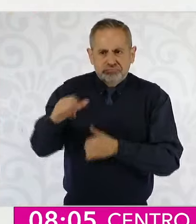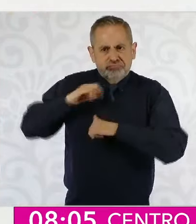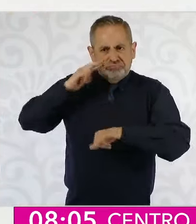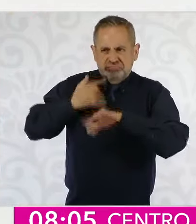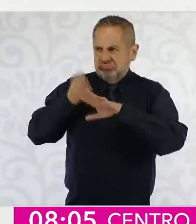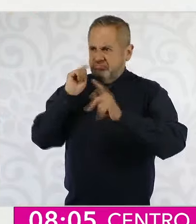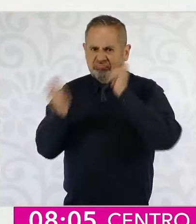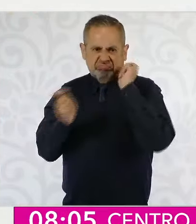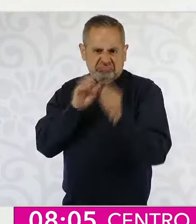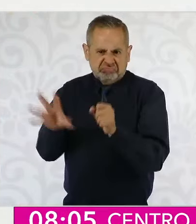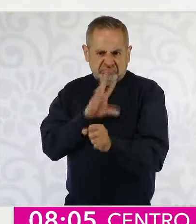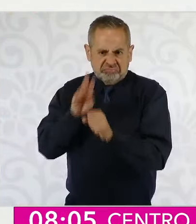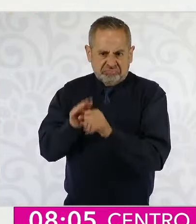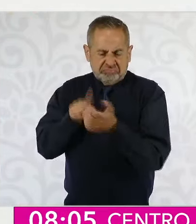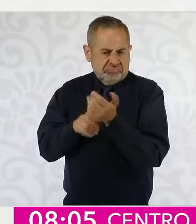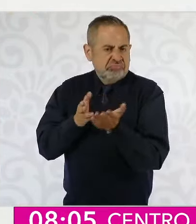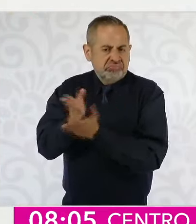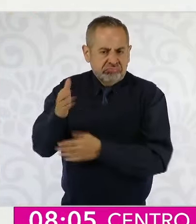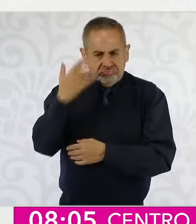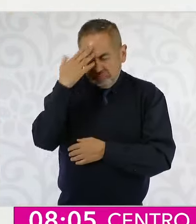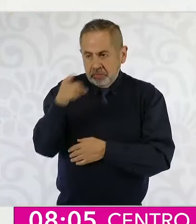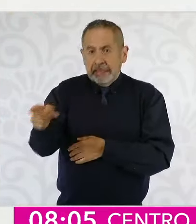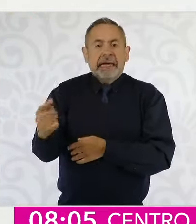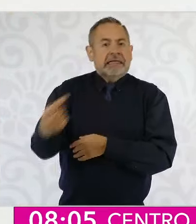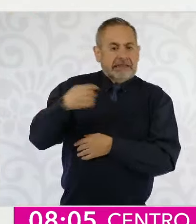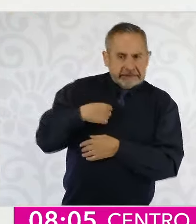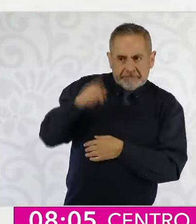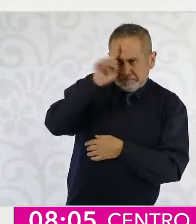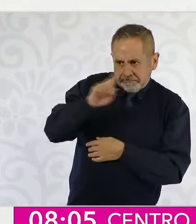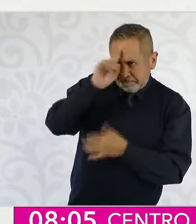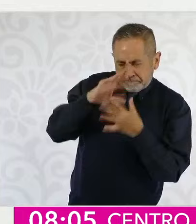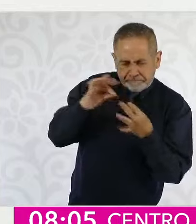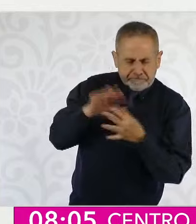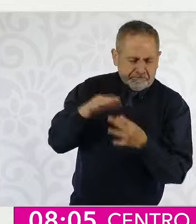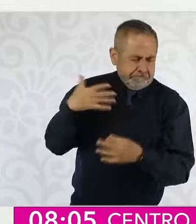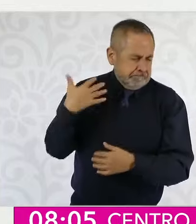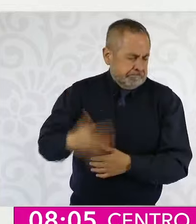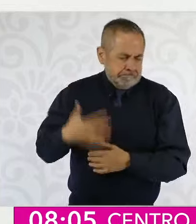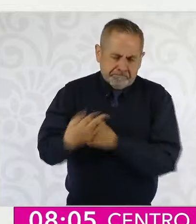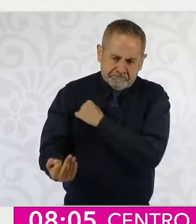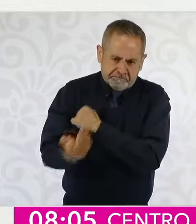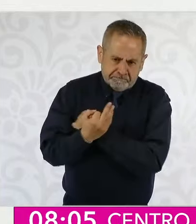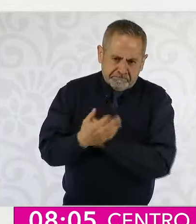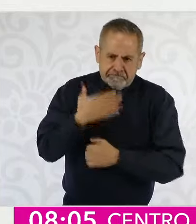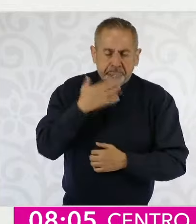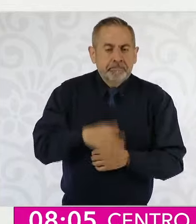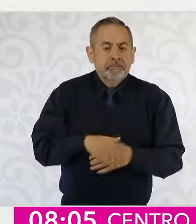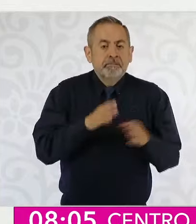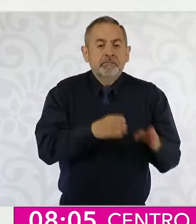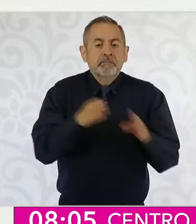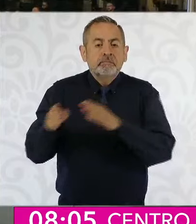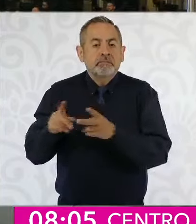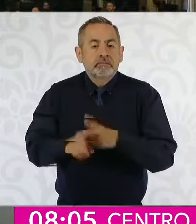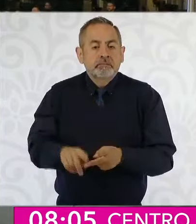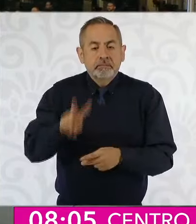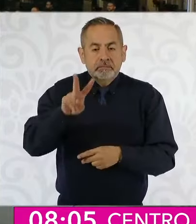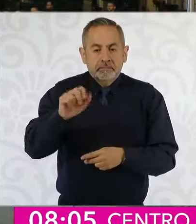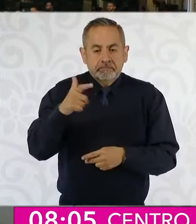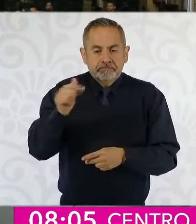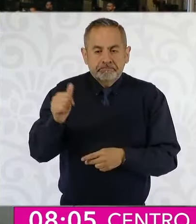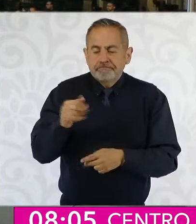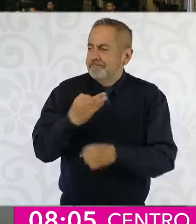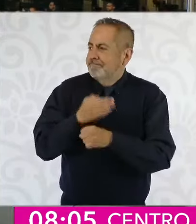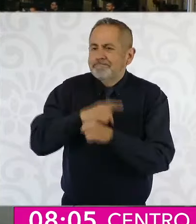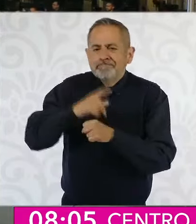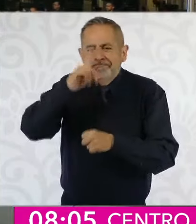sus 8 subsectores, con un potencial enorme de crecimiento en México. Está Pita de la Vega, que hoy no pudo